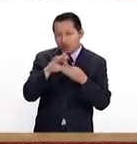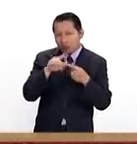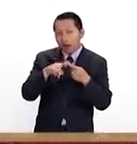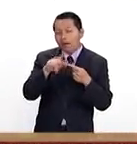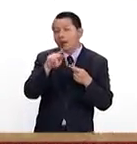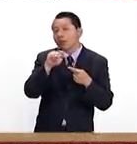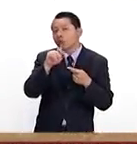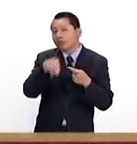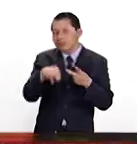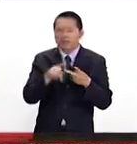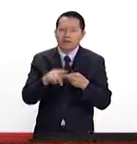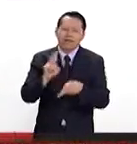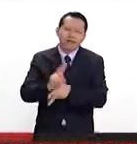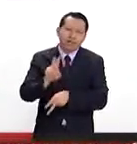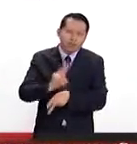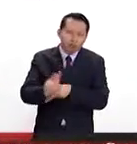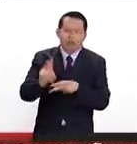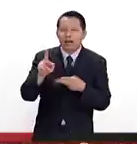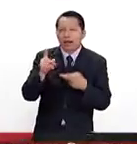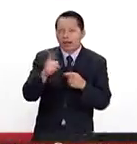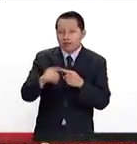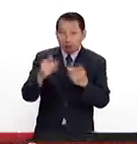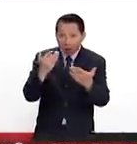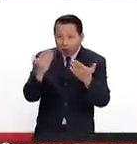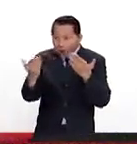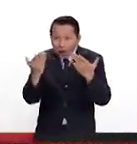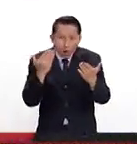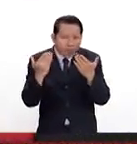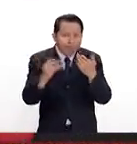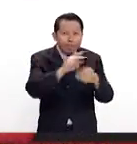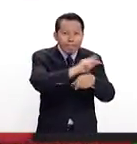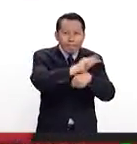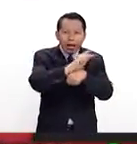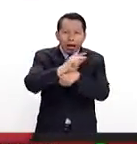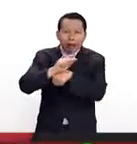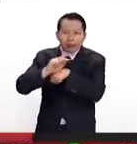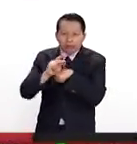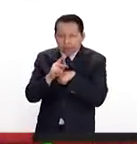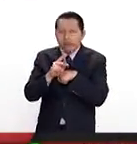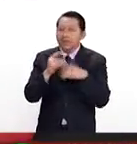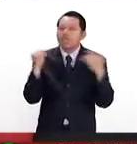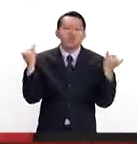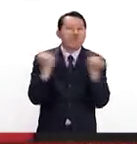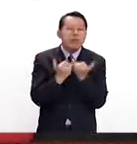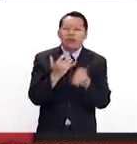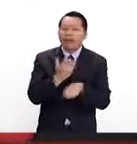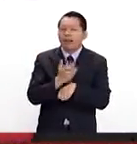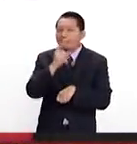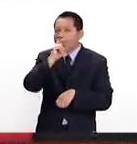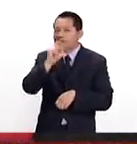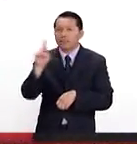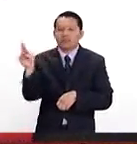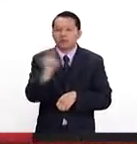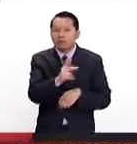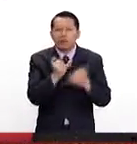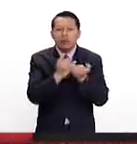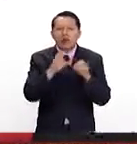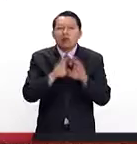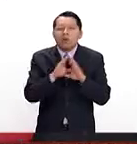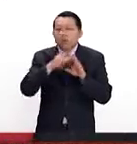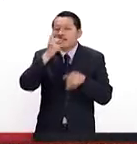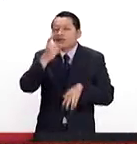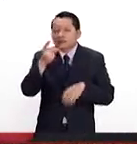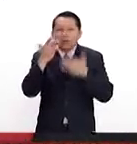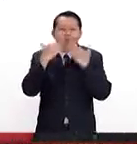de Venezuela, es decir, está comparando ya Estados Unidos con uno de estos fenómenos y dice, cuando no